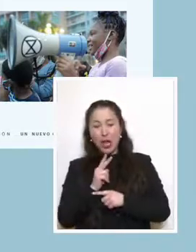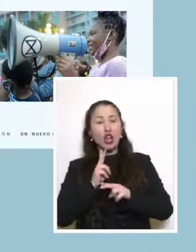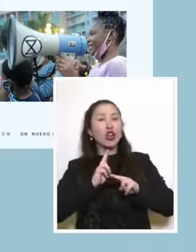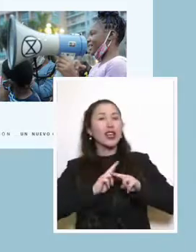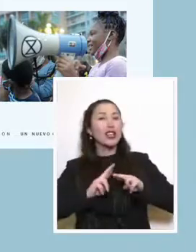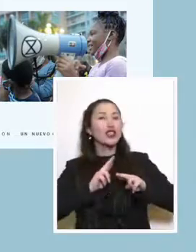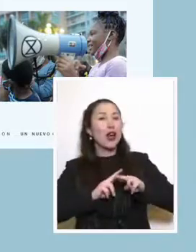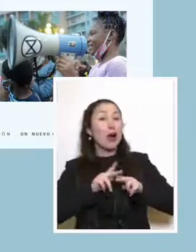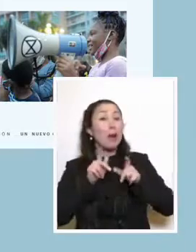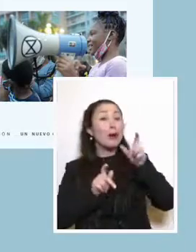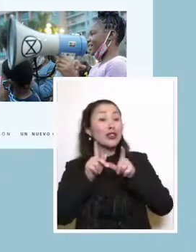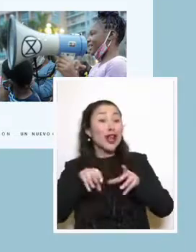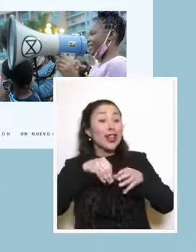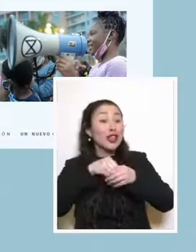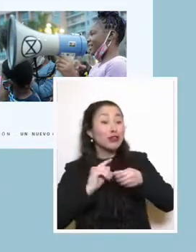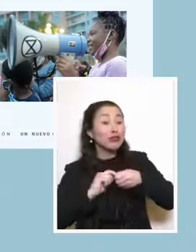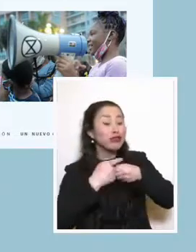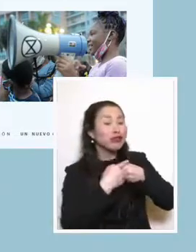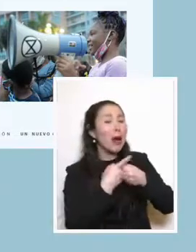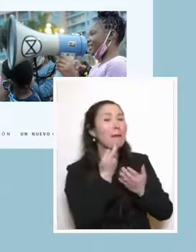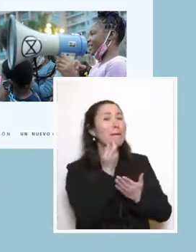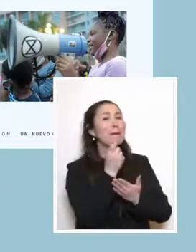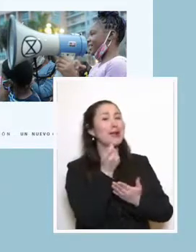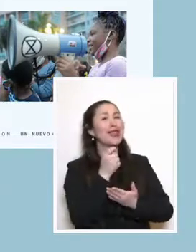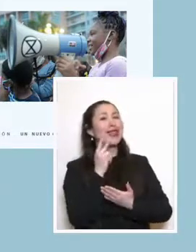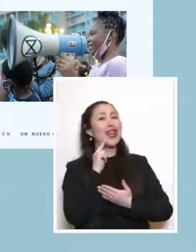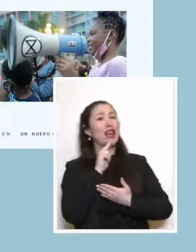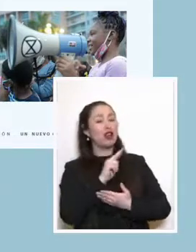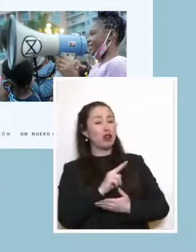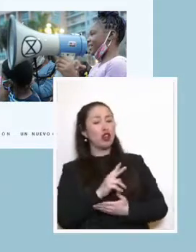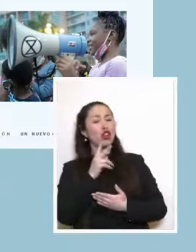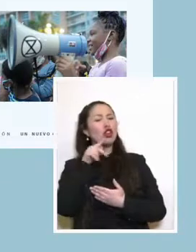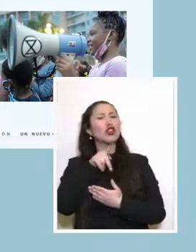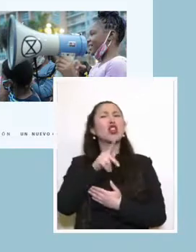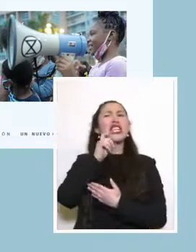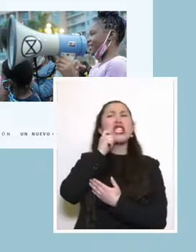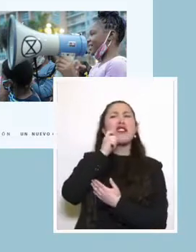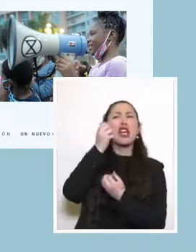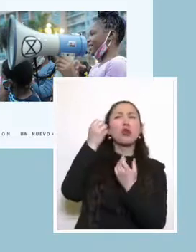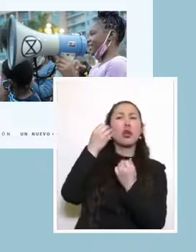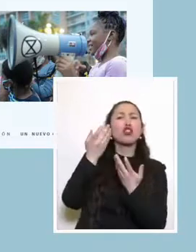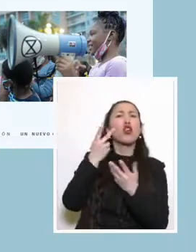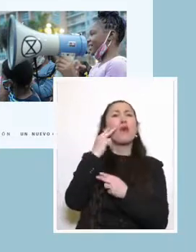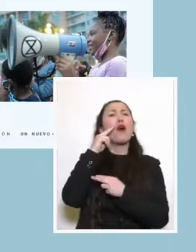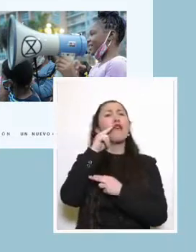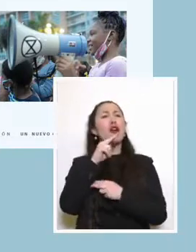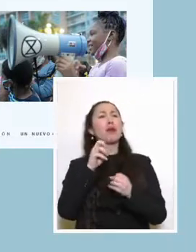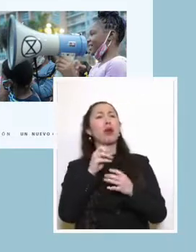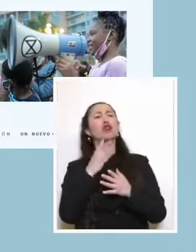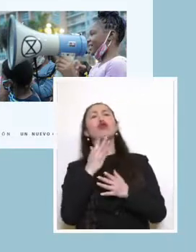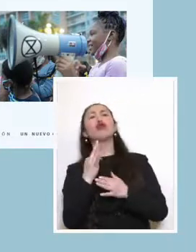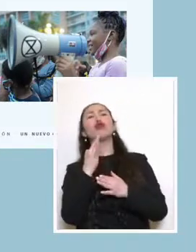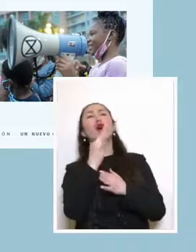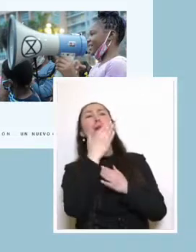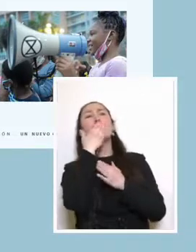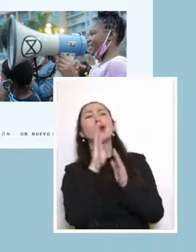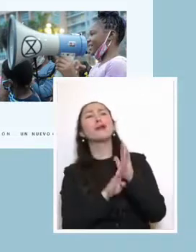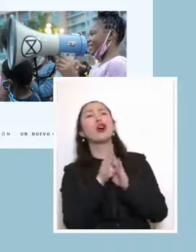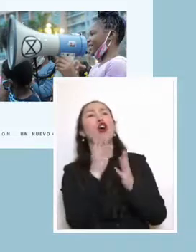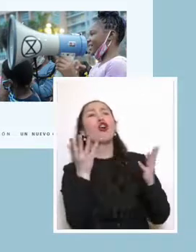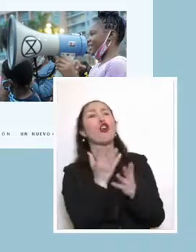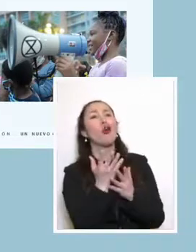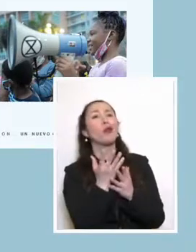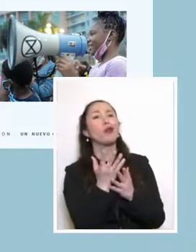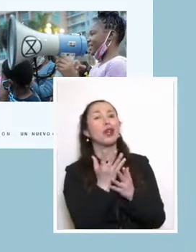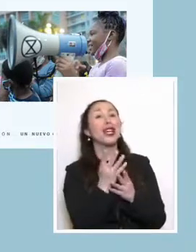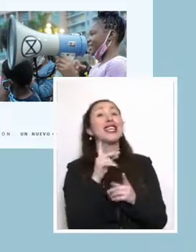los actores, cómo concebimos y cómo mejoramos la educación, así como los actores involucrados en un